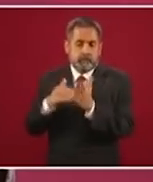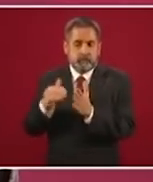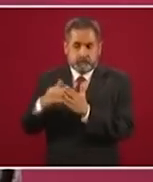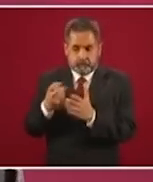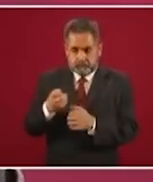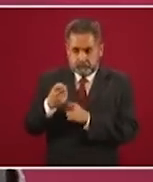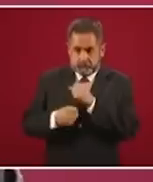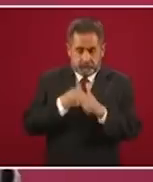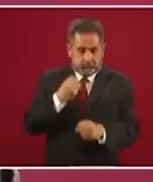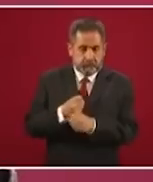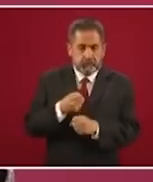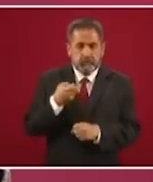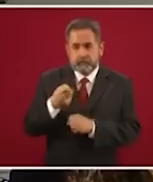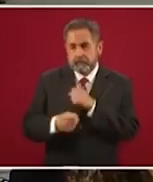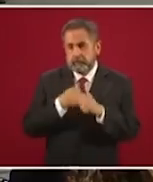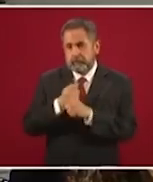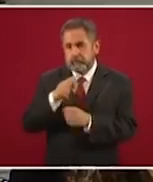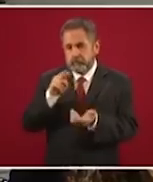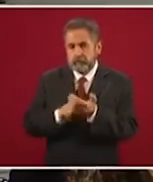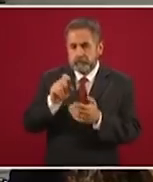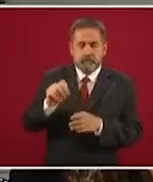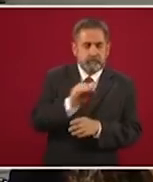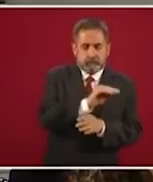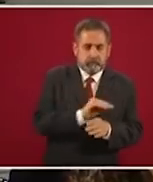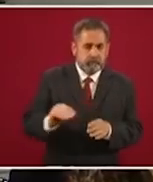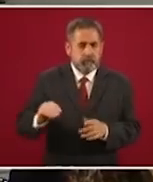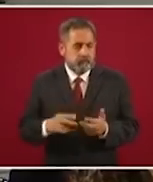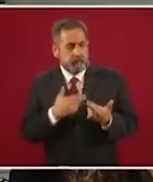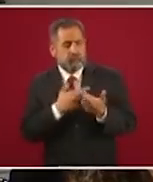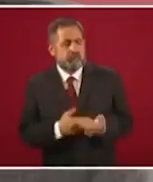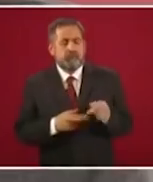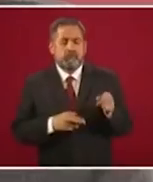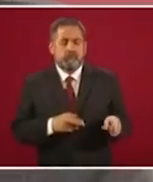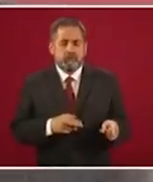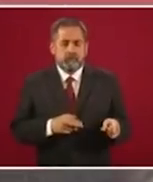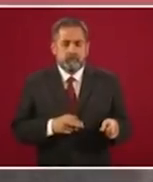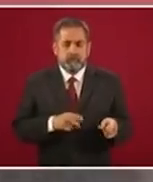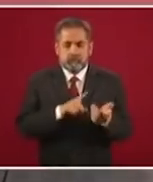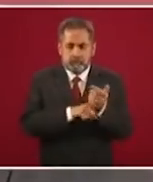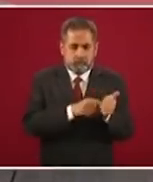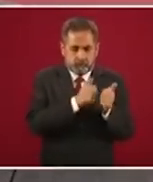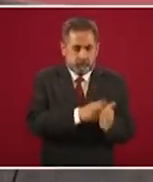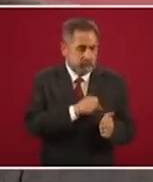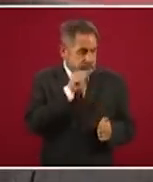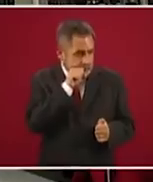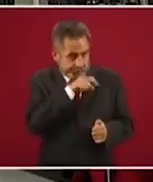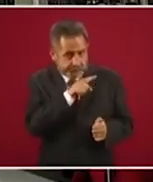este año, estamos hablando del 2020. Entonces quedaría el resto ahí.